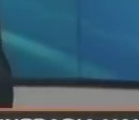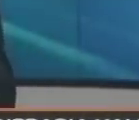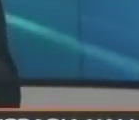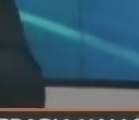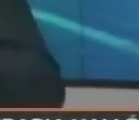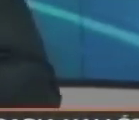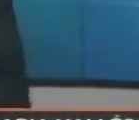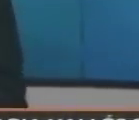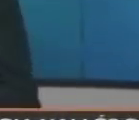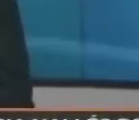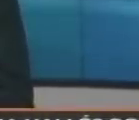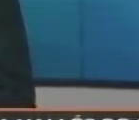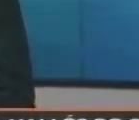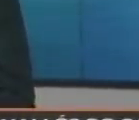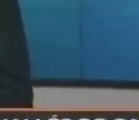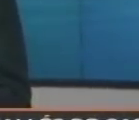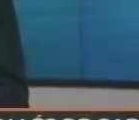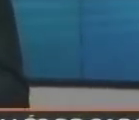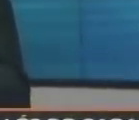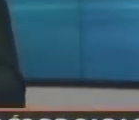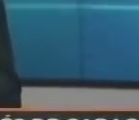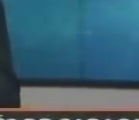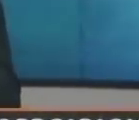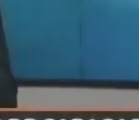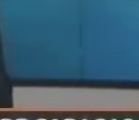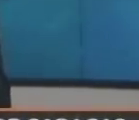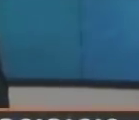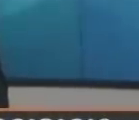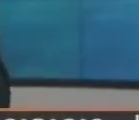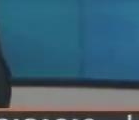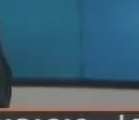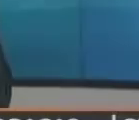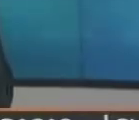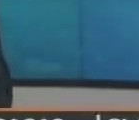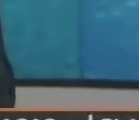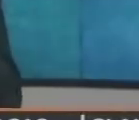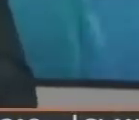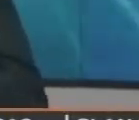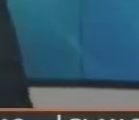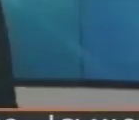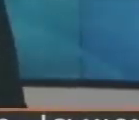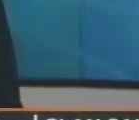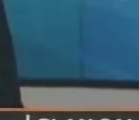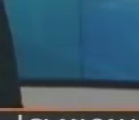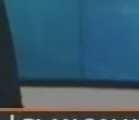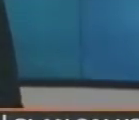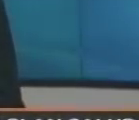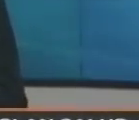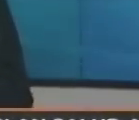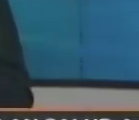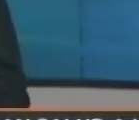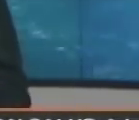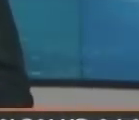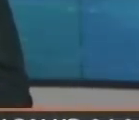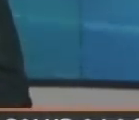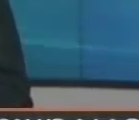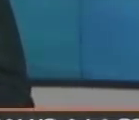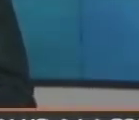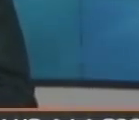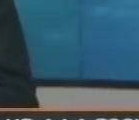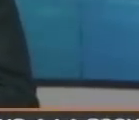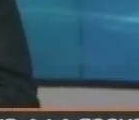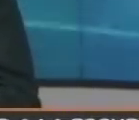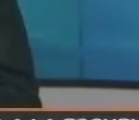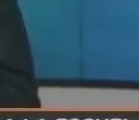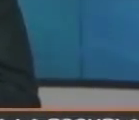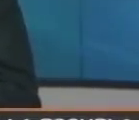De inmediato vamos a establecer un contacto con nuestra compañera Adriana Tobar, que nos cuenta todos los detalles de este importante convenio. Adriana, te escuchamos.